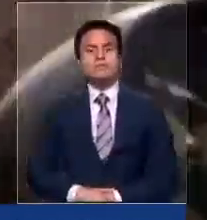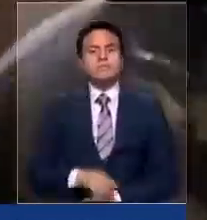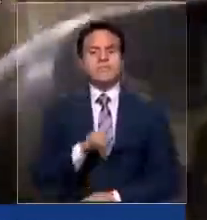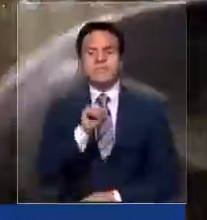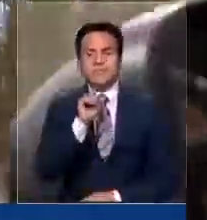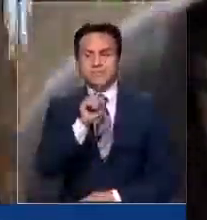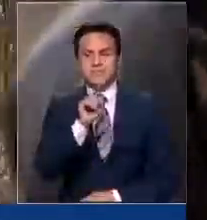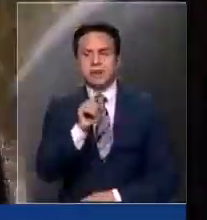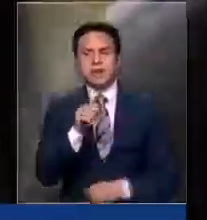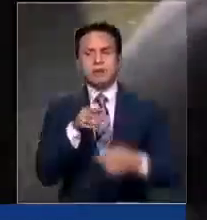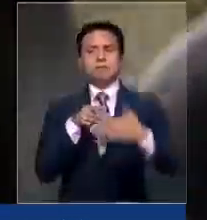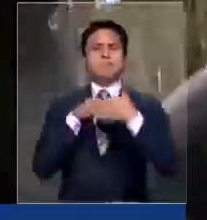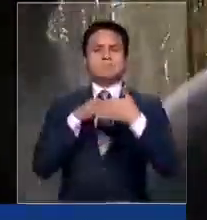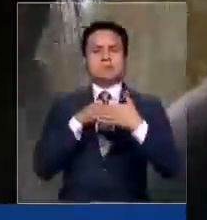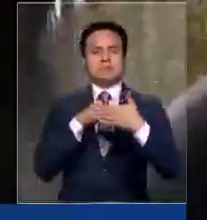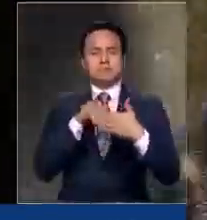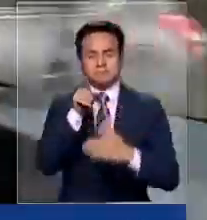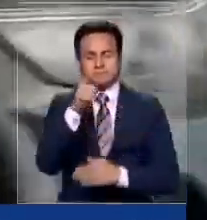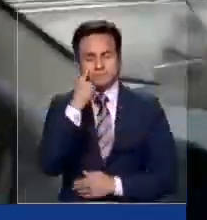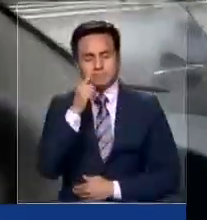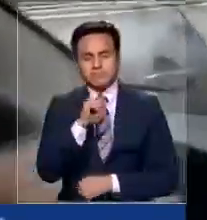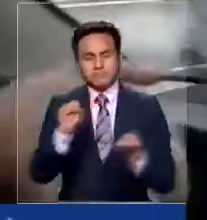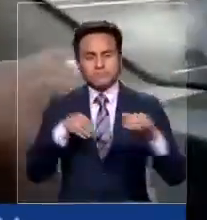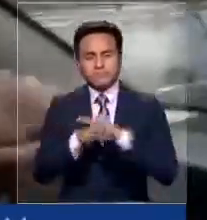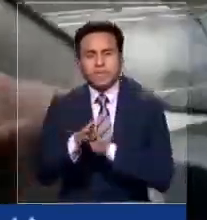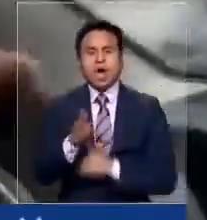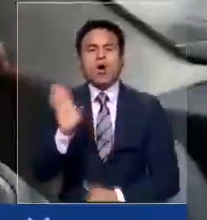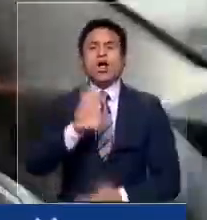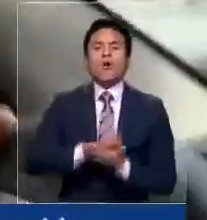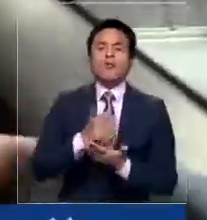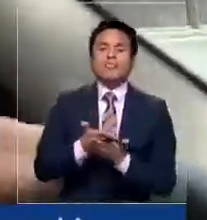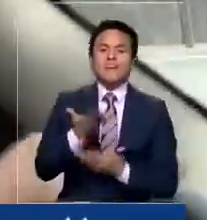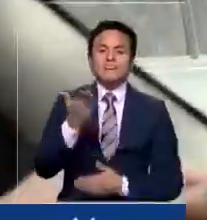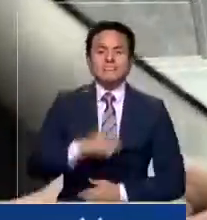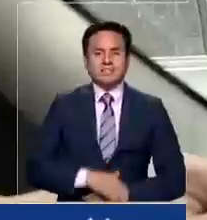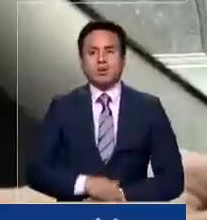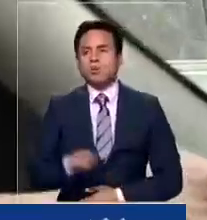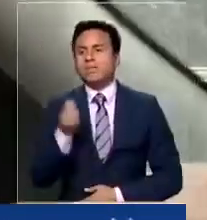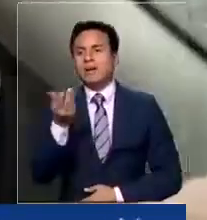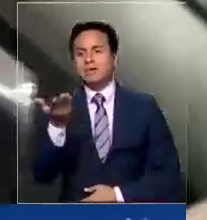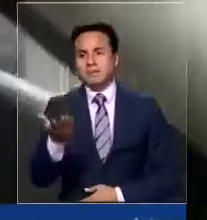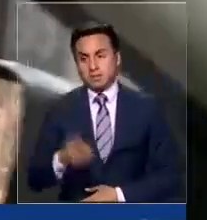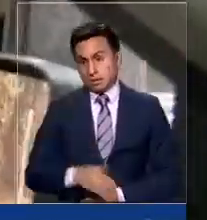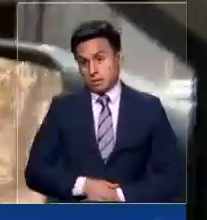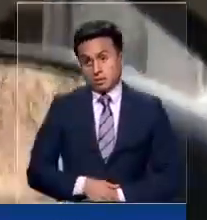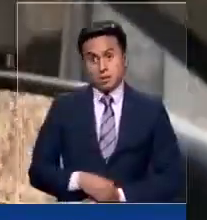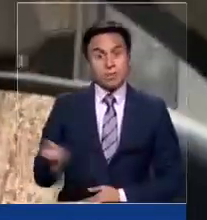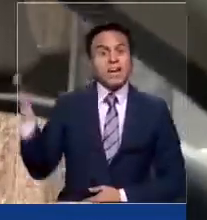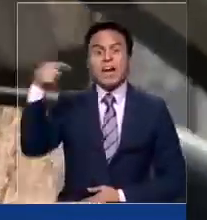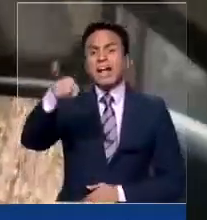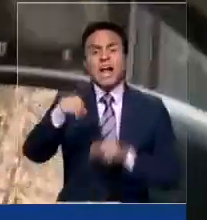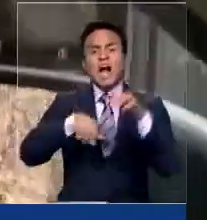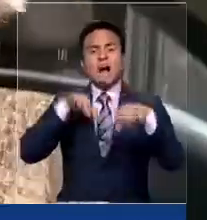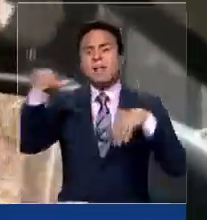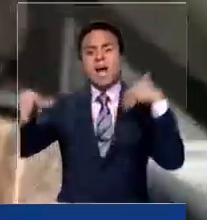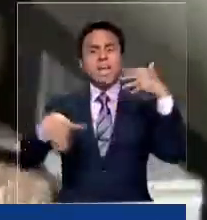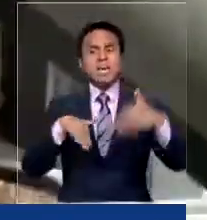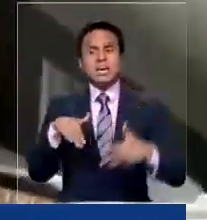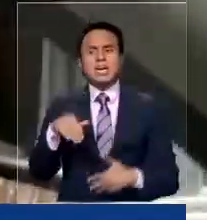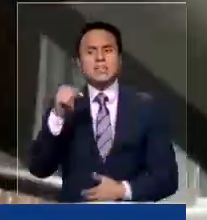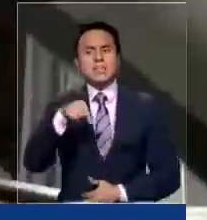esteban acosta hola cómo estás para llegar a la playa